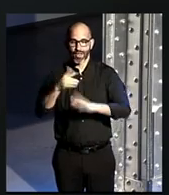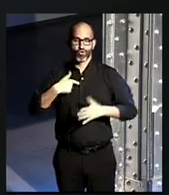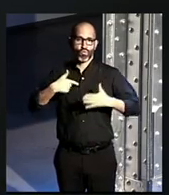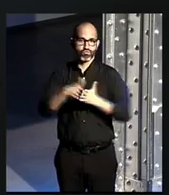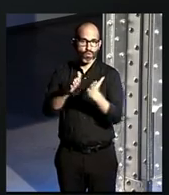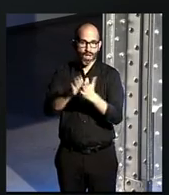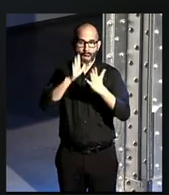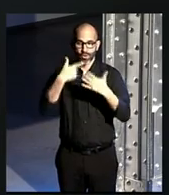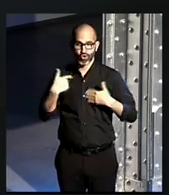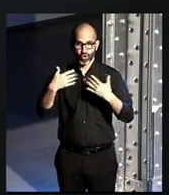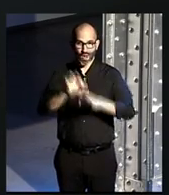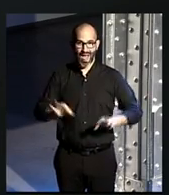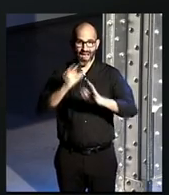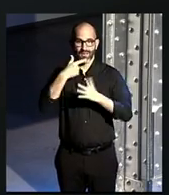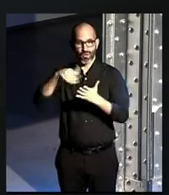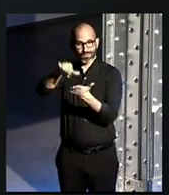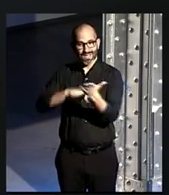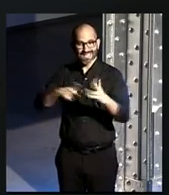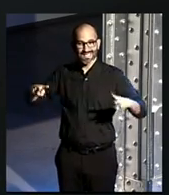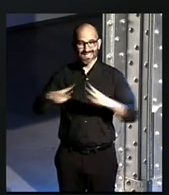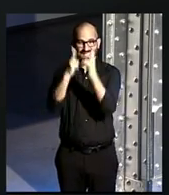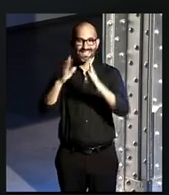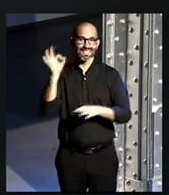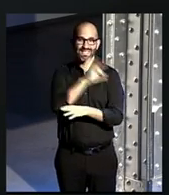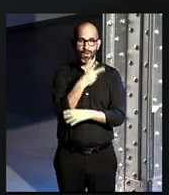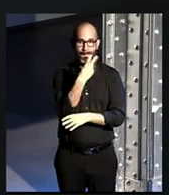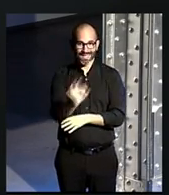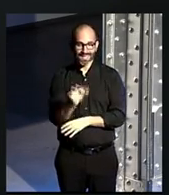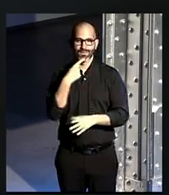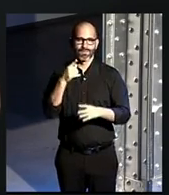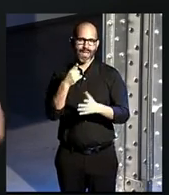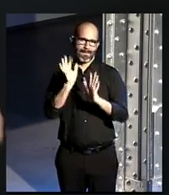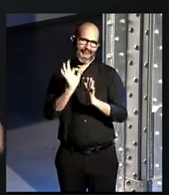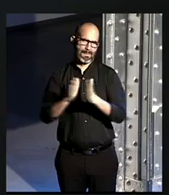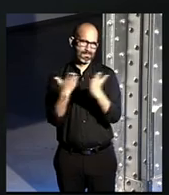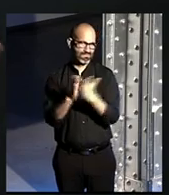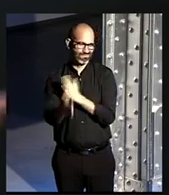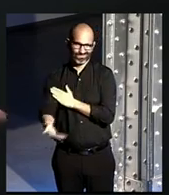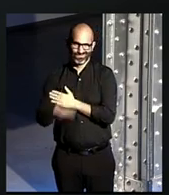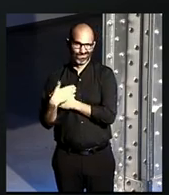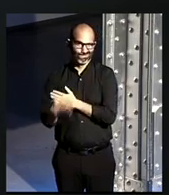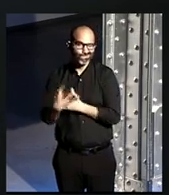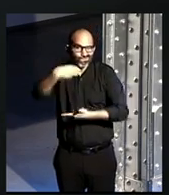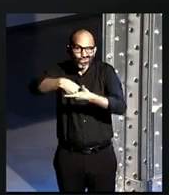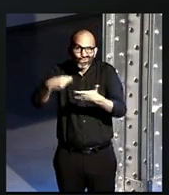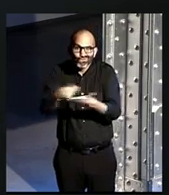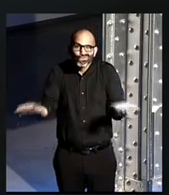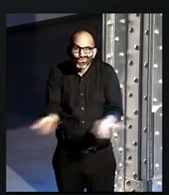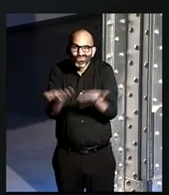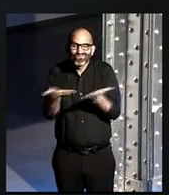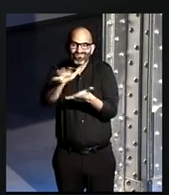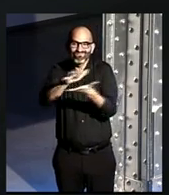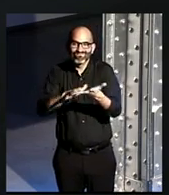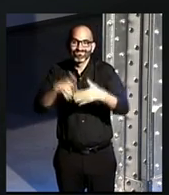había leído París en el siglo XX. Es un libro, digamos, malo, como contenido, como texto. Hay gente